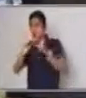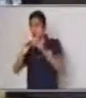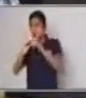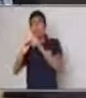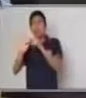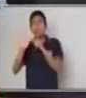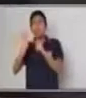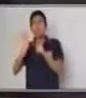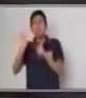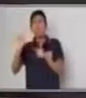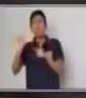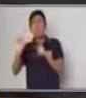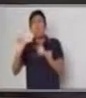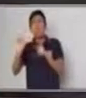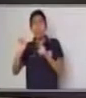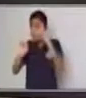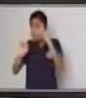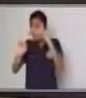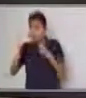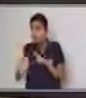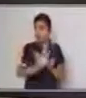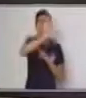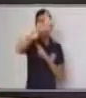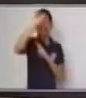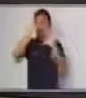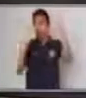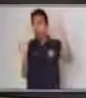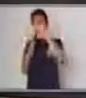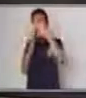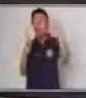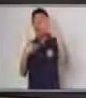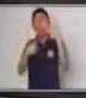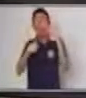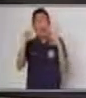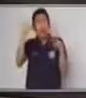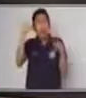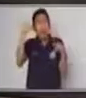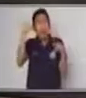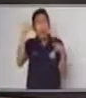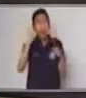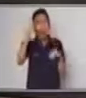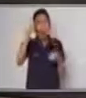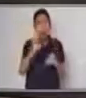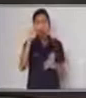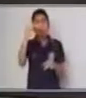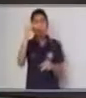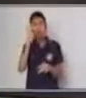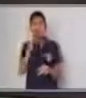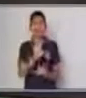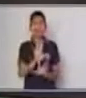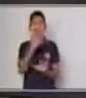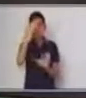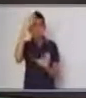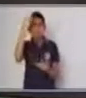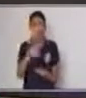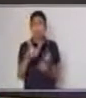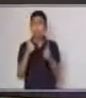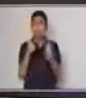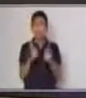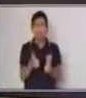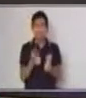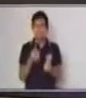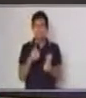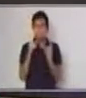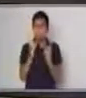Y esta es la idea de descomponer un número cualquiera en sus factores primos. Estoy